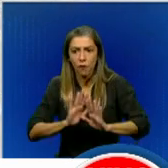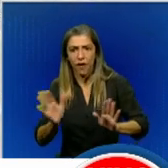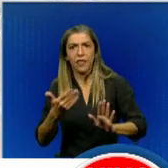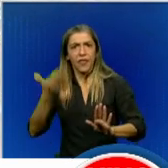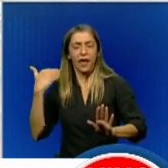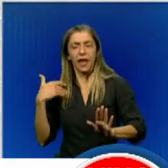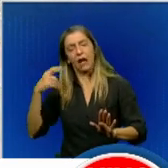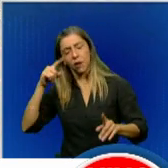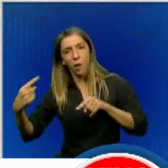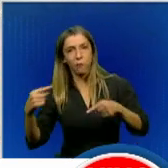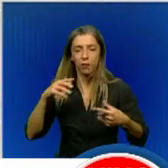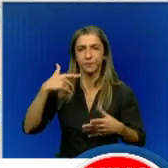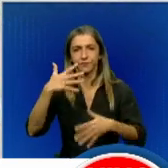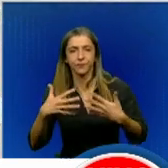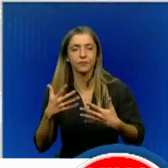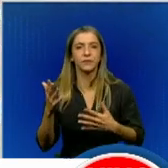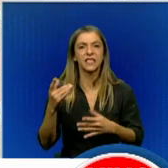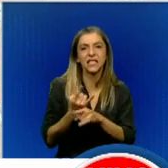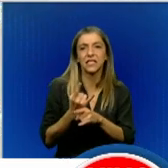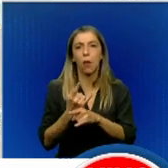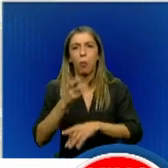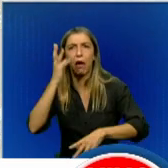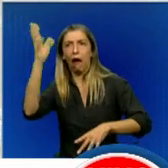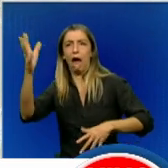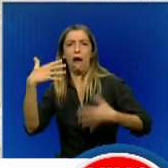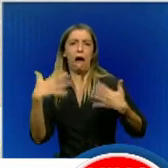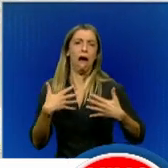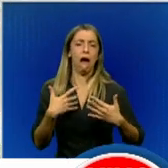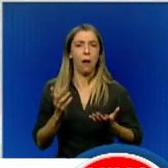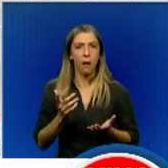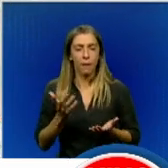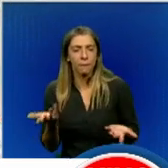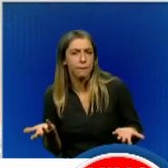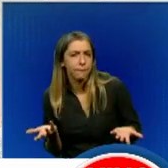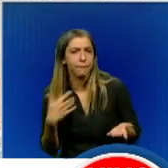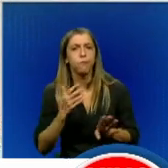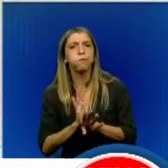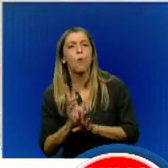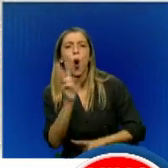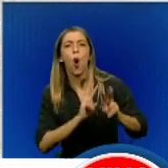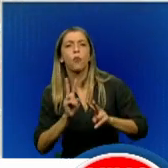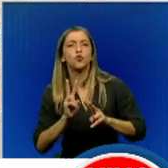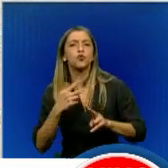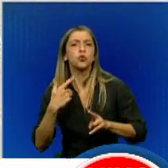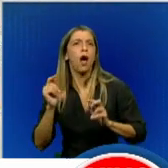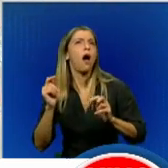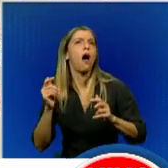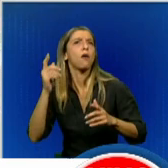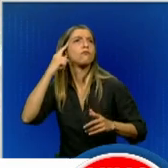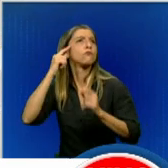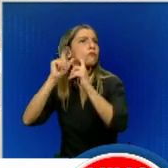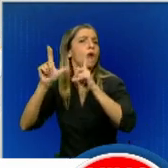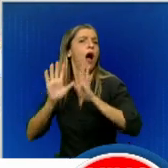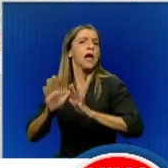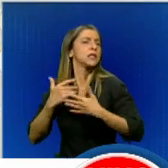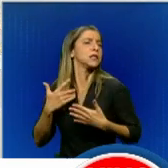estas exageraciones infantiles de determinado posicionamiento ideológico que